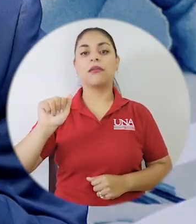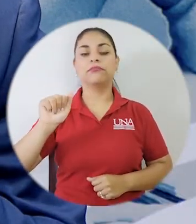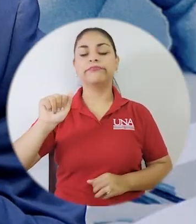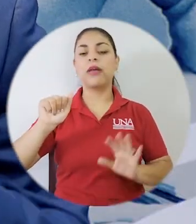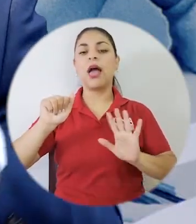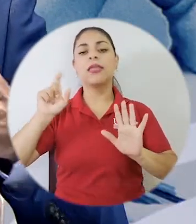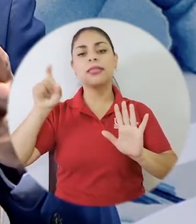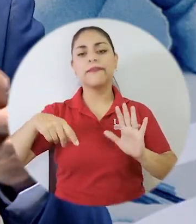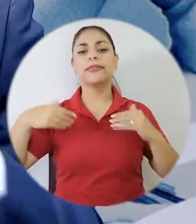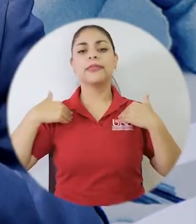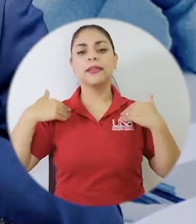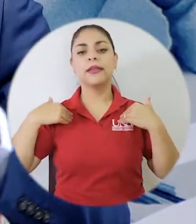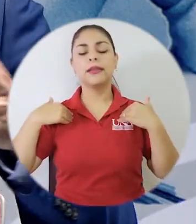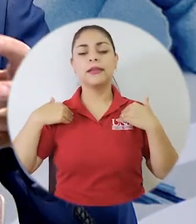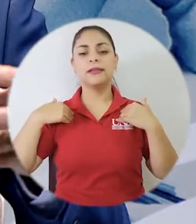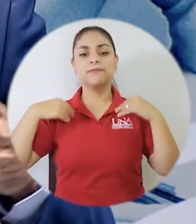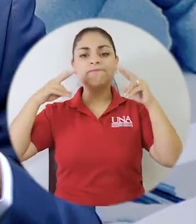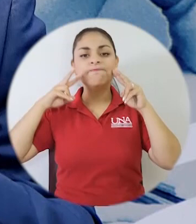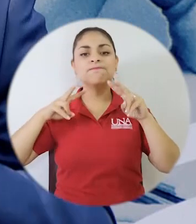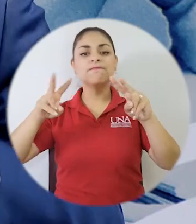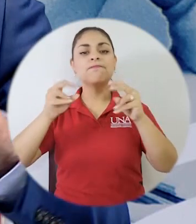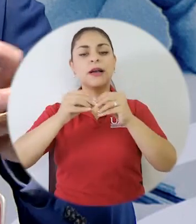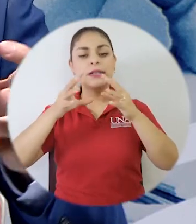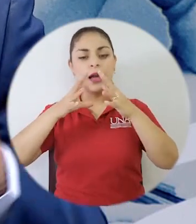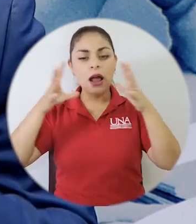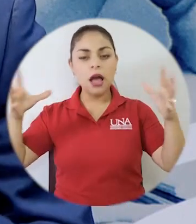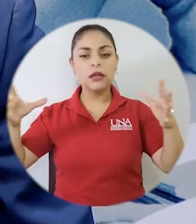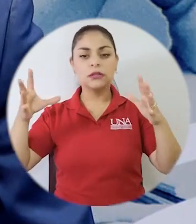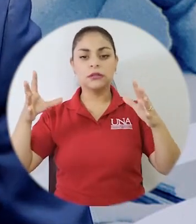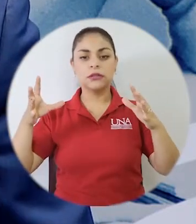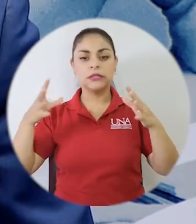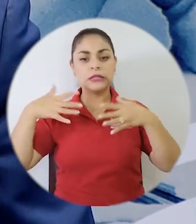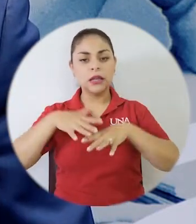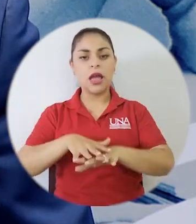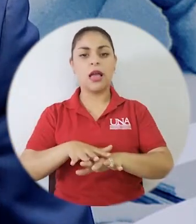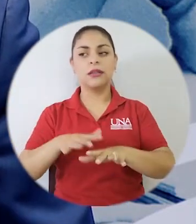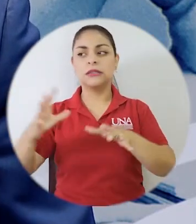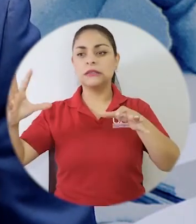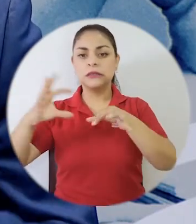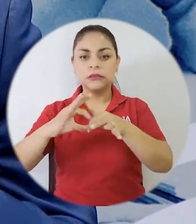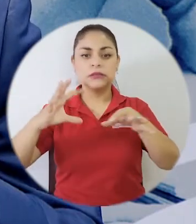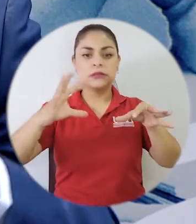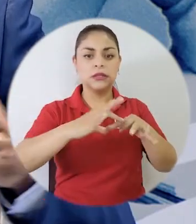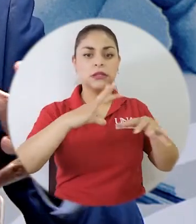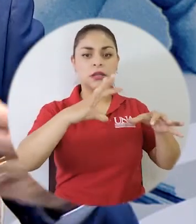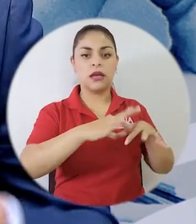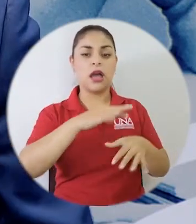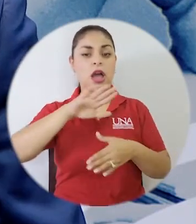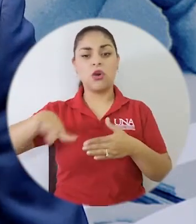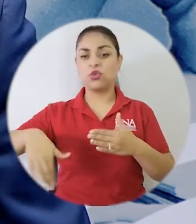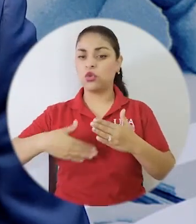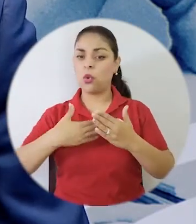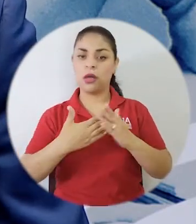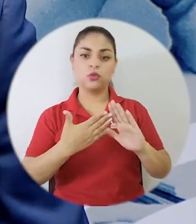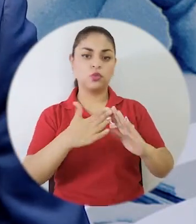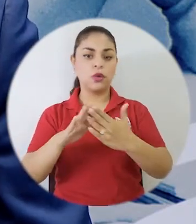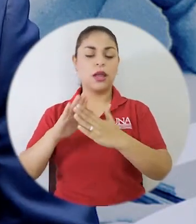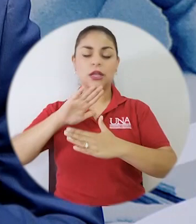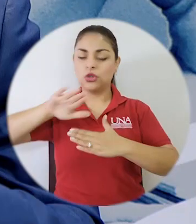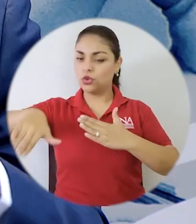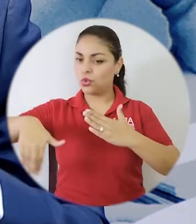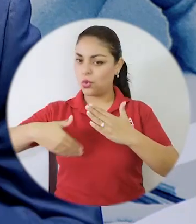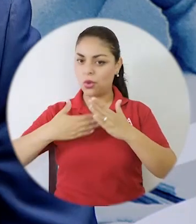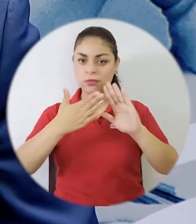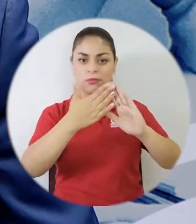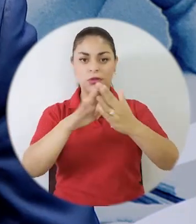más amplio, más integral, más articulador de las aspiraciones de toda la ciudadanía